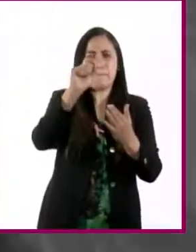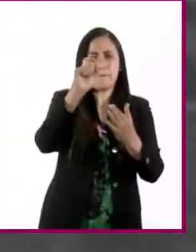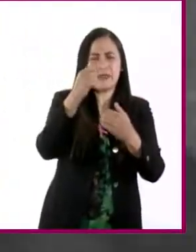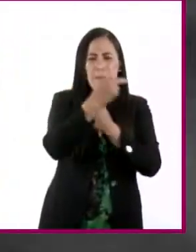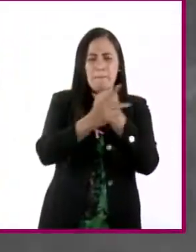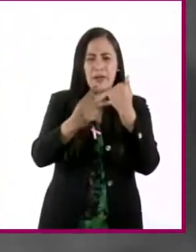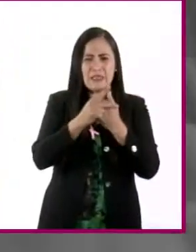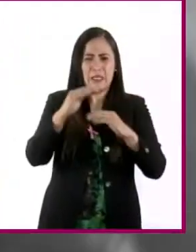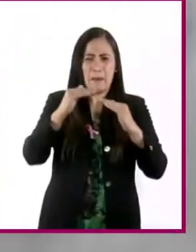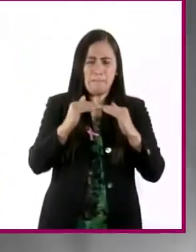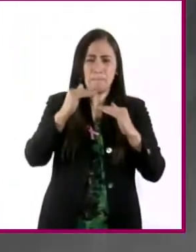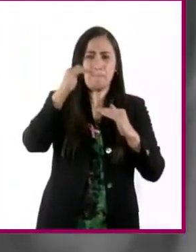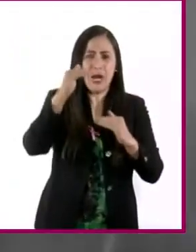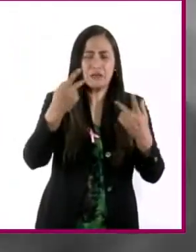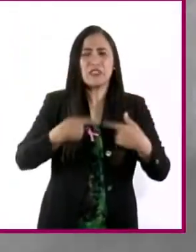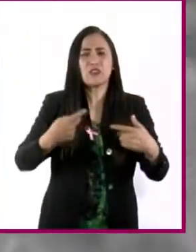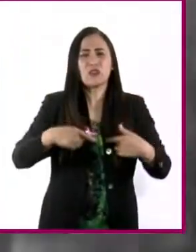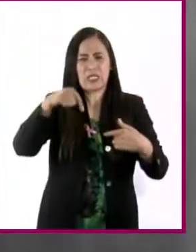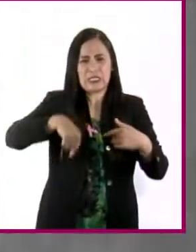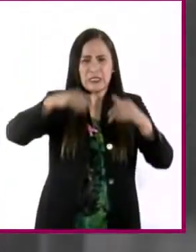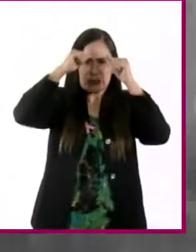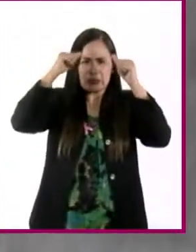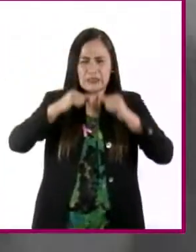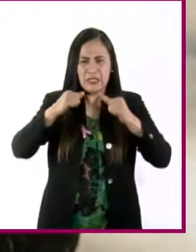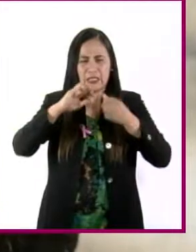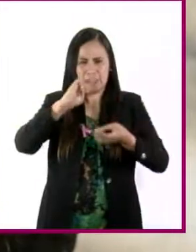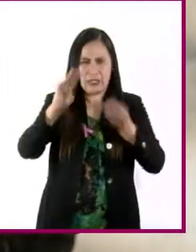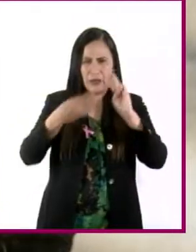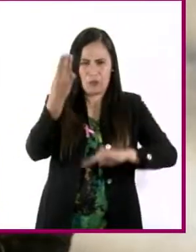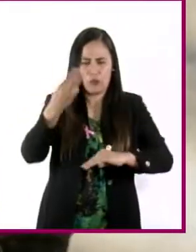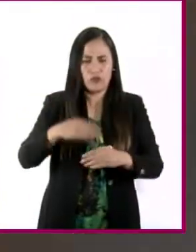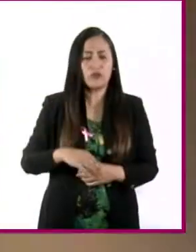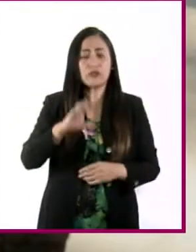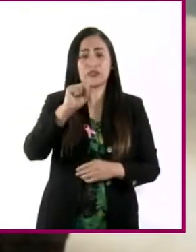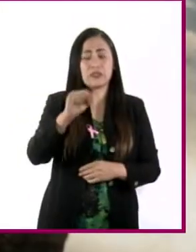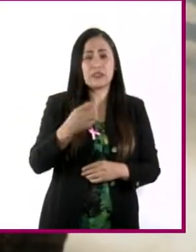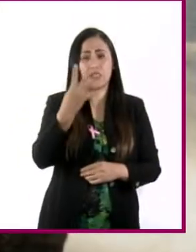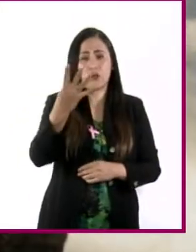especialistas nos permite ponernos al día, así que vamos con nuestro invitado.